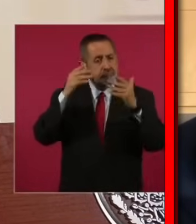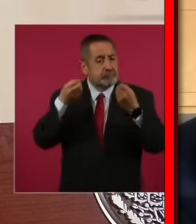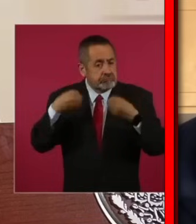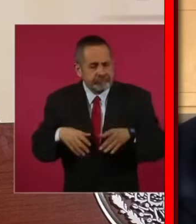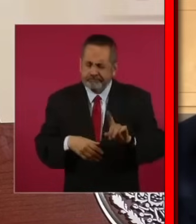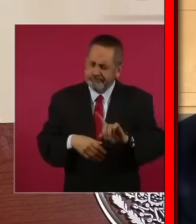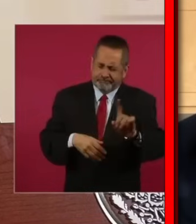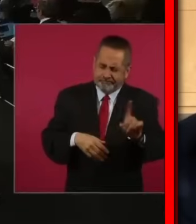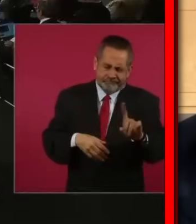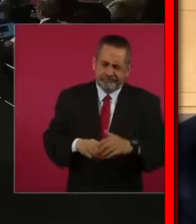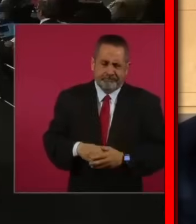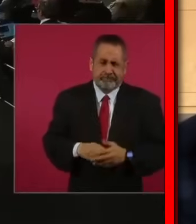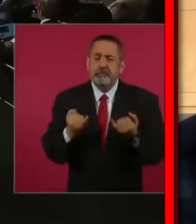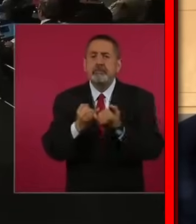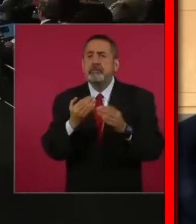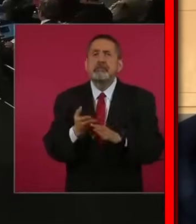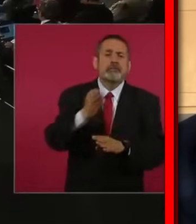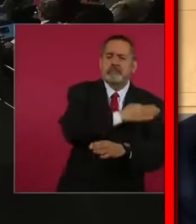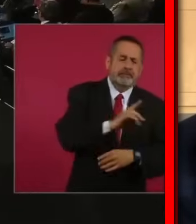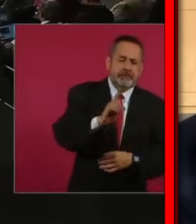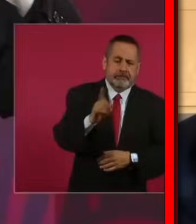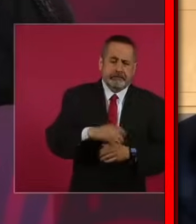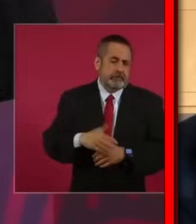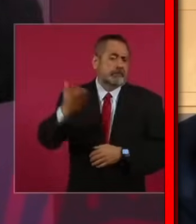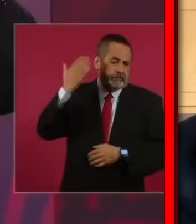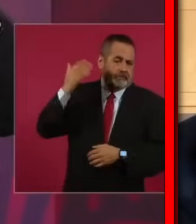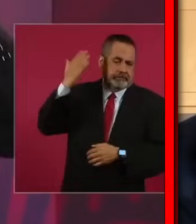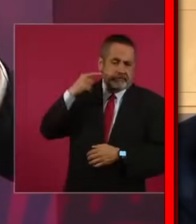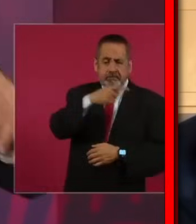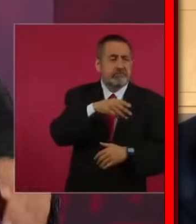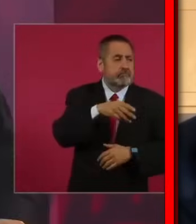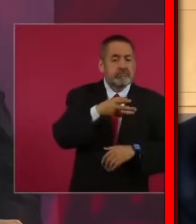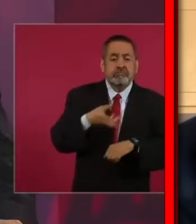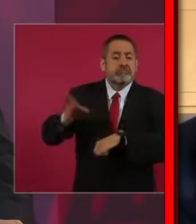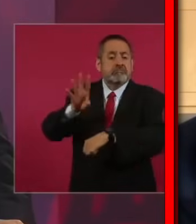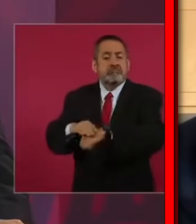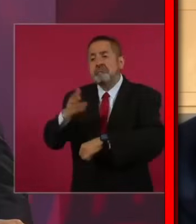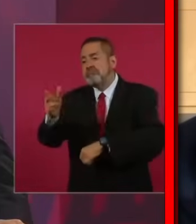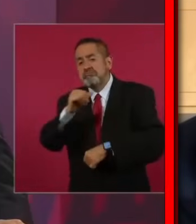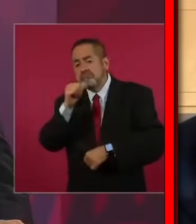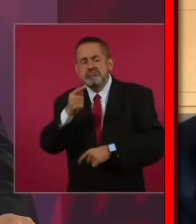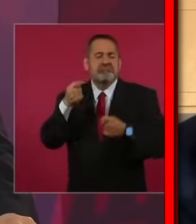de antes de que entraban y sin pedir